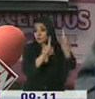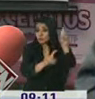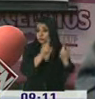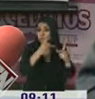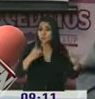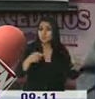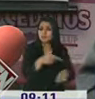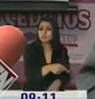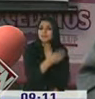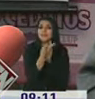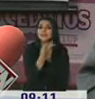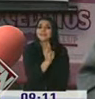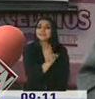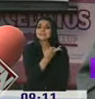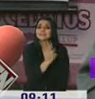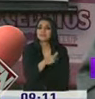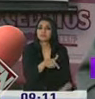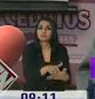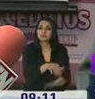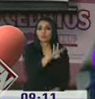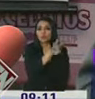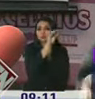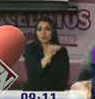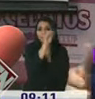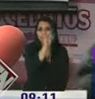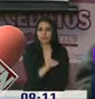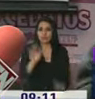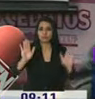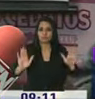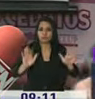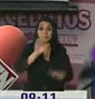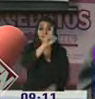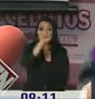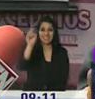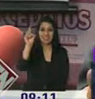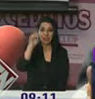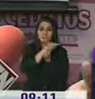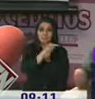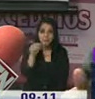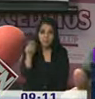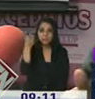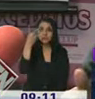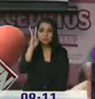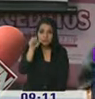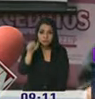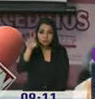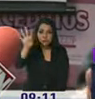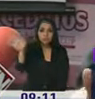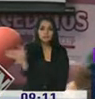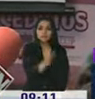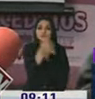el 16.4%. La diferencia de 100 menos 16.4 es